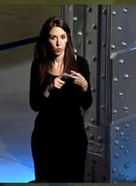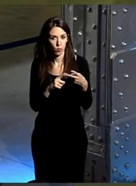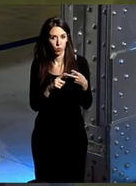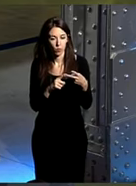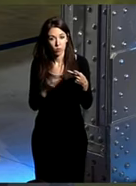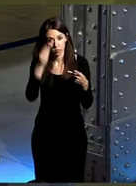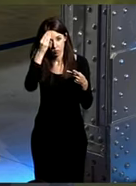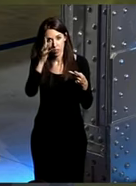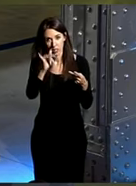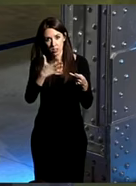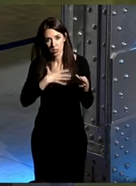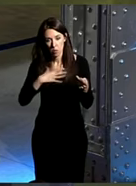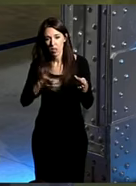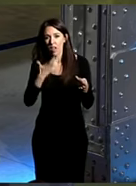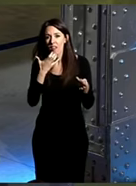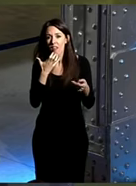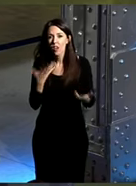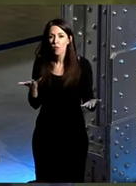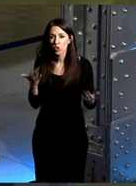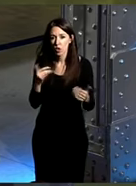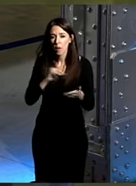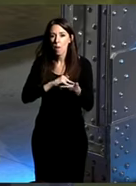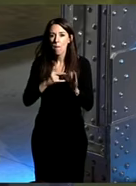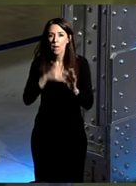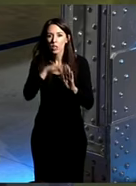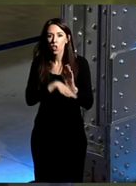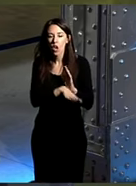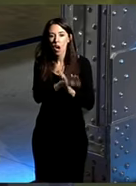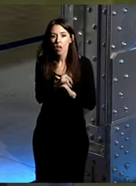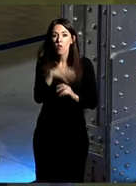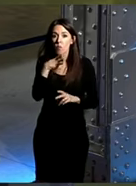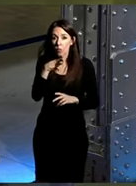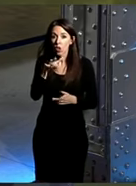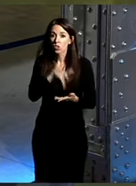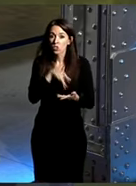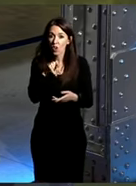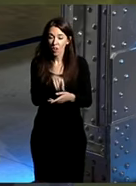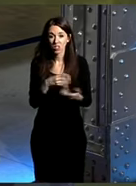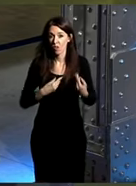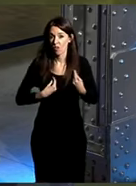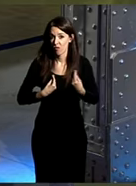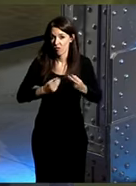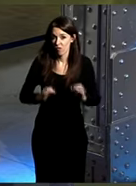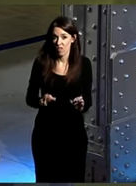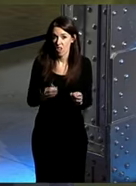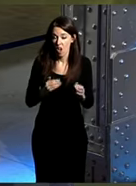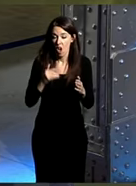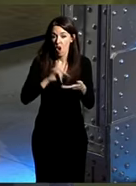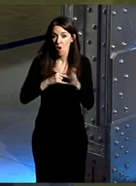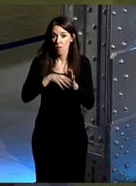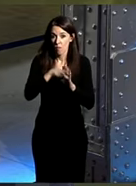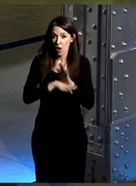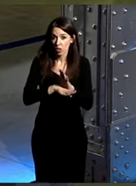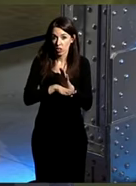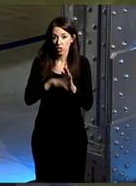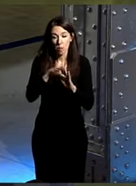sí se puede, yo creo que sí, y no tengo ejemplos, pero creo que sí hay métodos. ¿Por qué? Porque de eso va la vida, los proyectos que ves a tu alrededor,